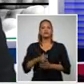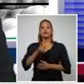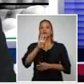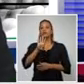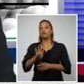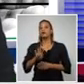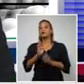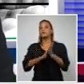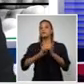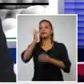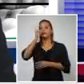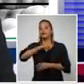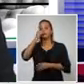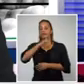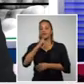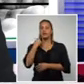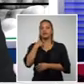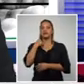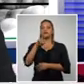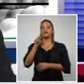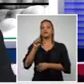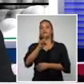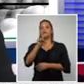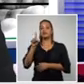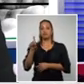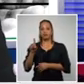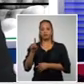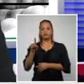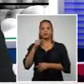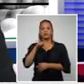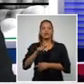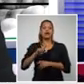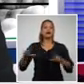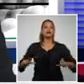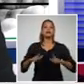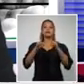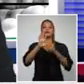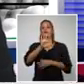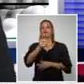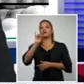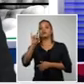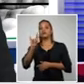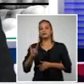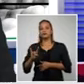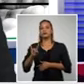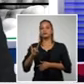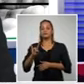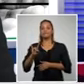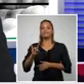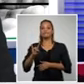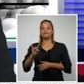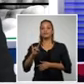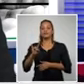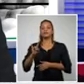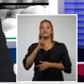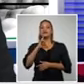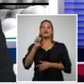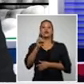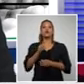abril de 2021 y arriban a los aniversarios 59 nuestra Unión de Jóvenes Comunistas